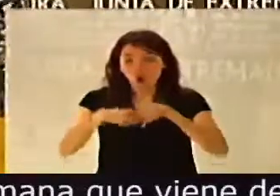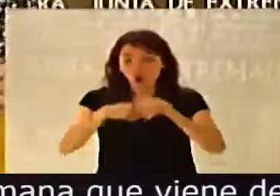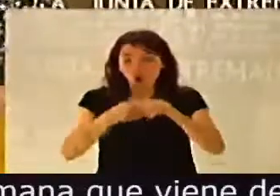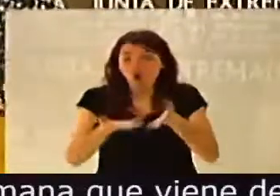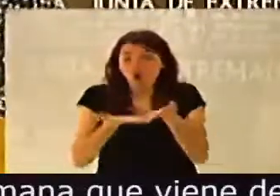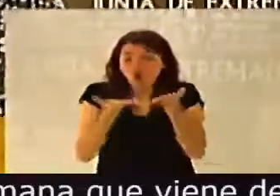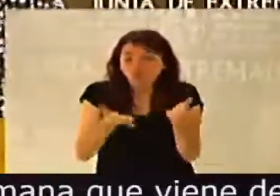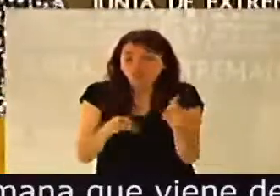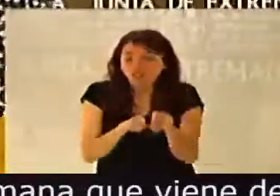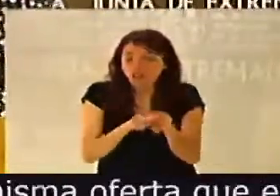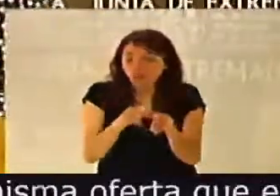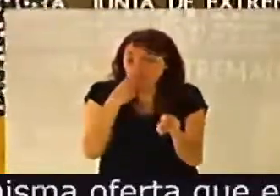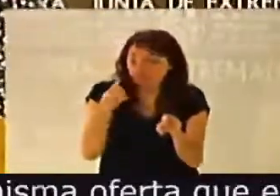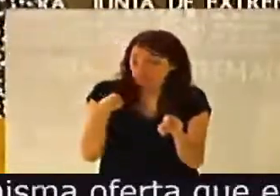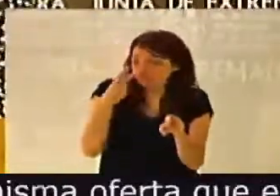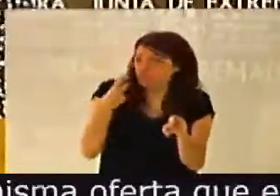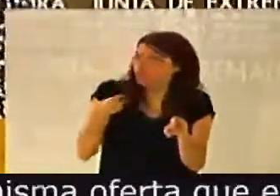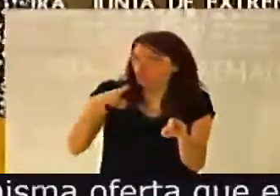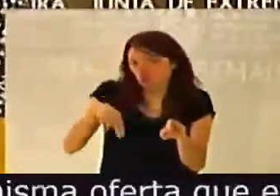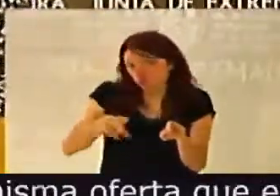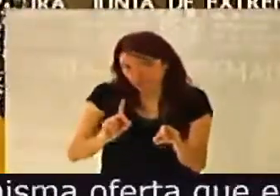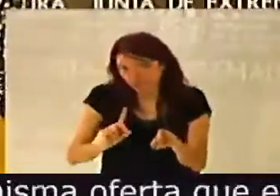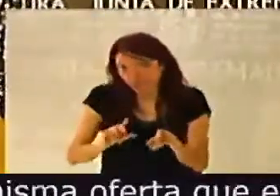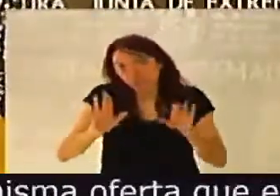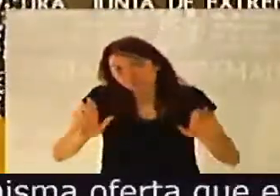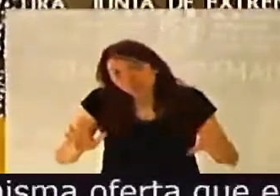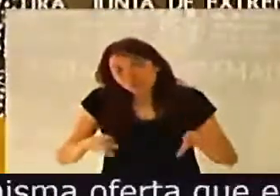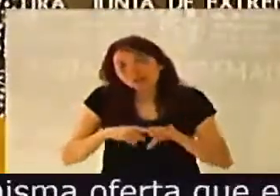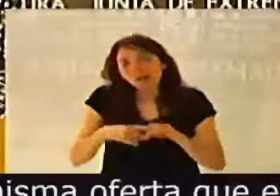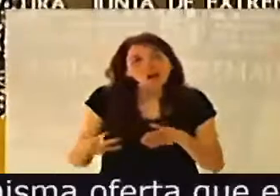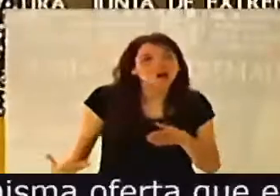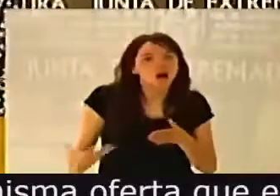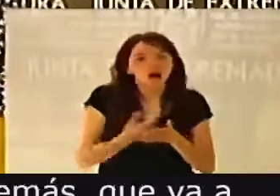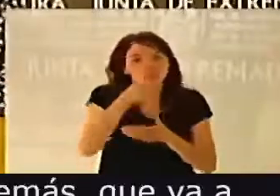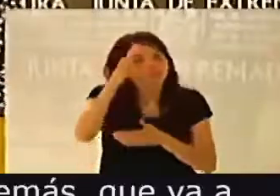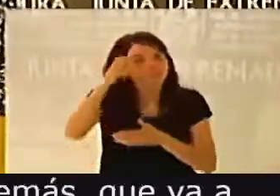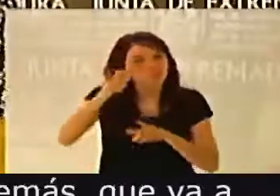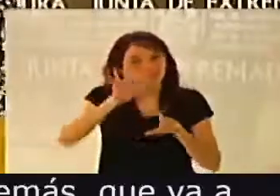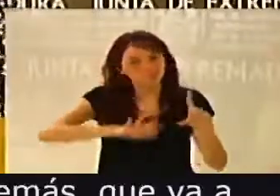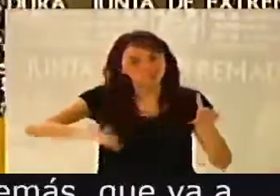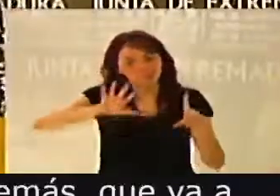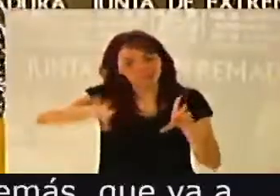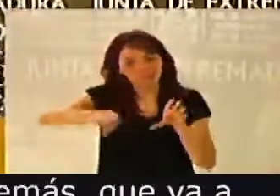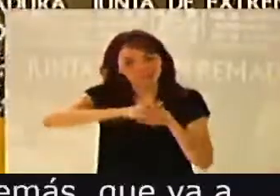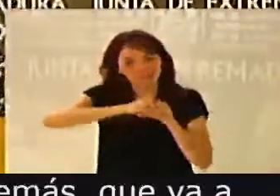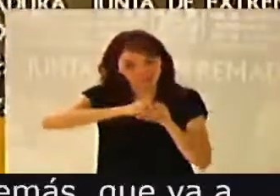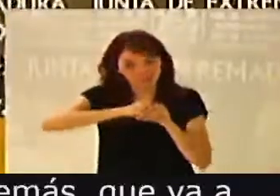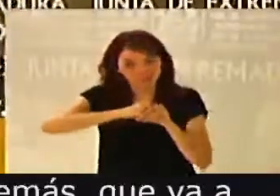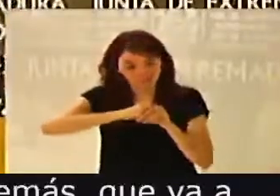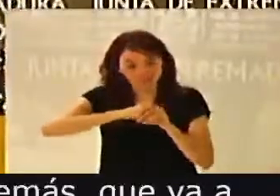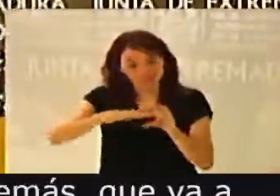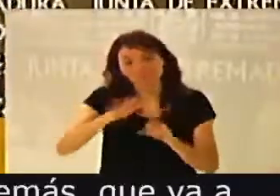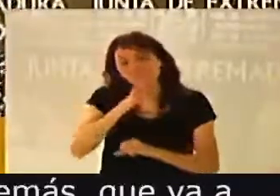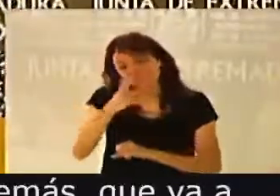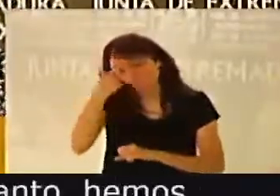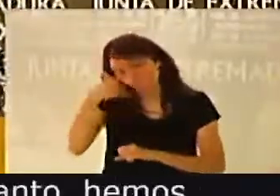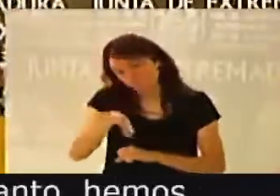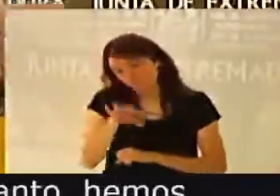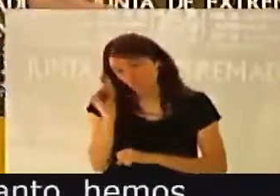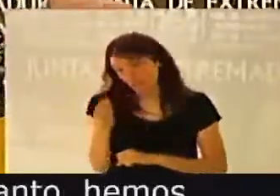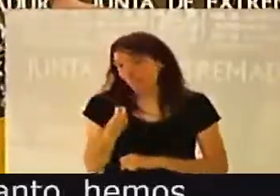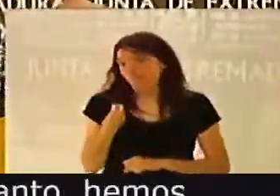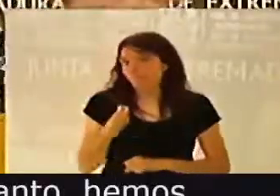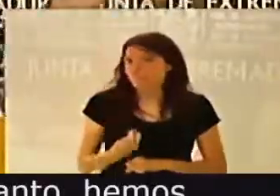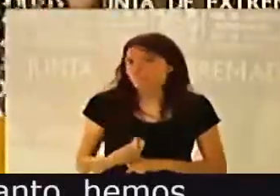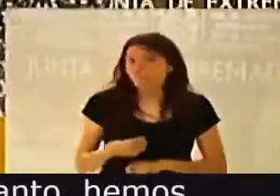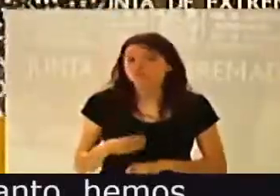anteriores, pero va a haber una oferta, además, que va a incluir a todos los municipios de la región. Por tanto, hemos tomado esa decisión